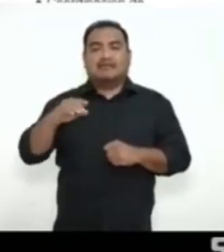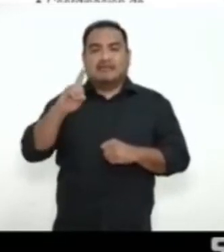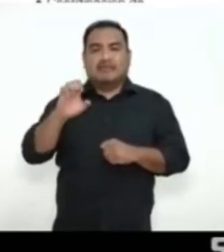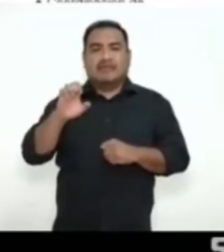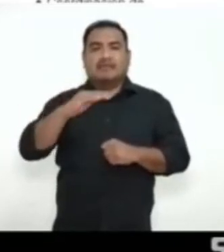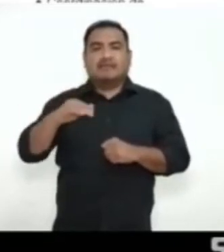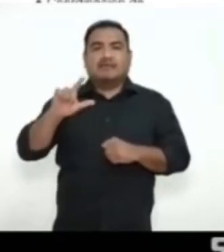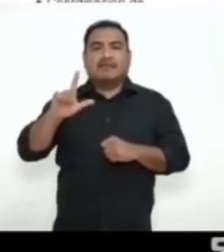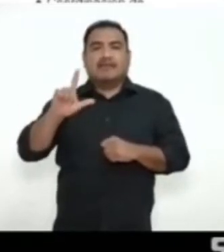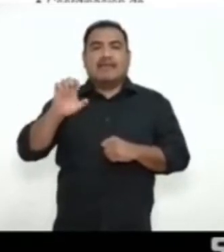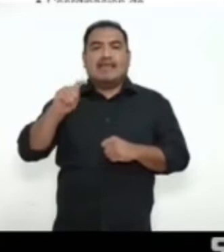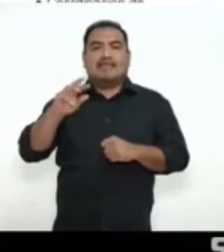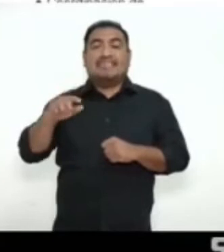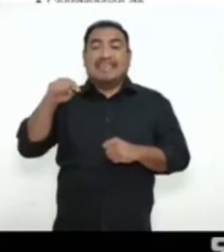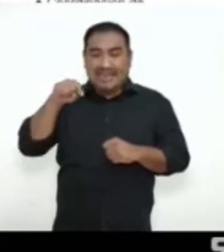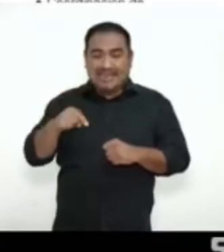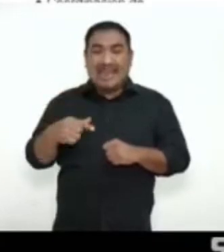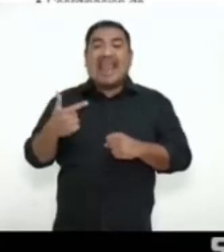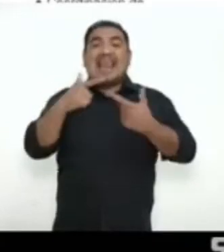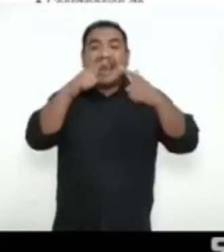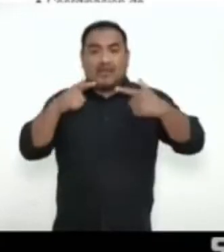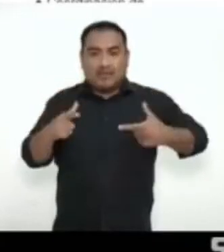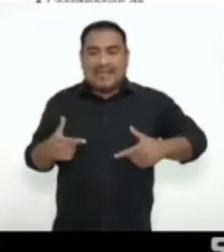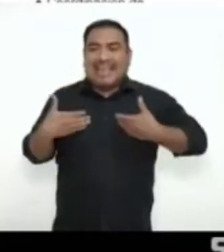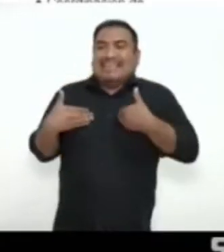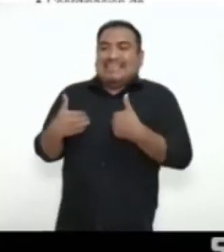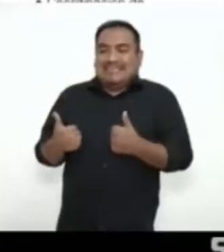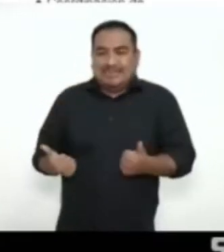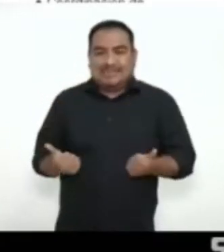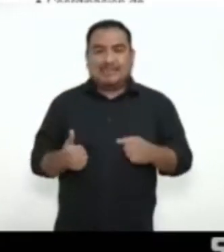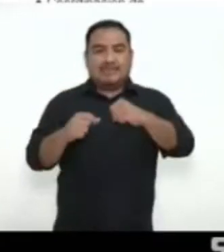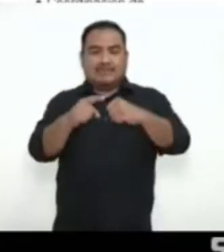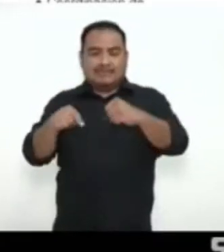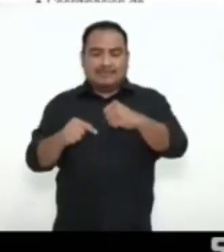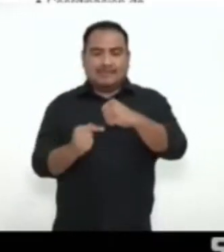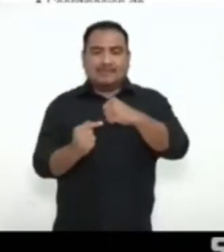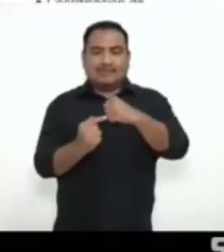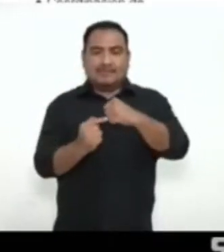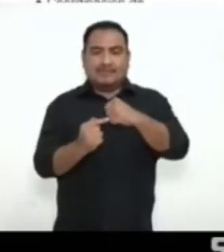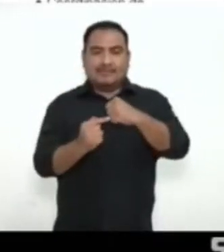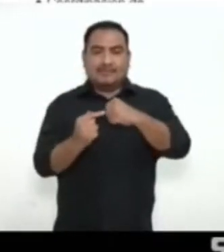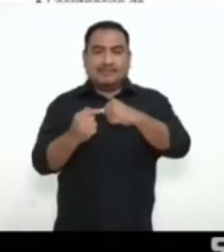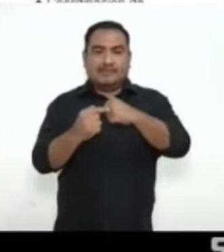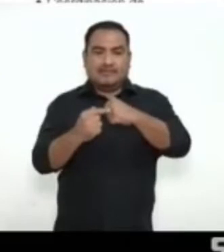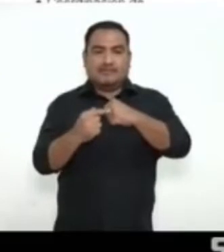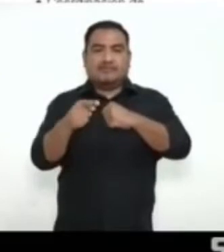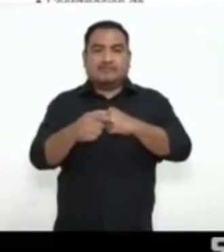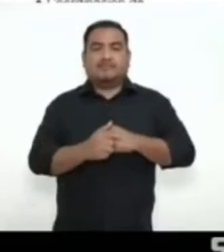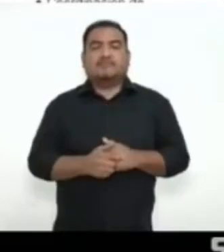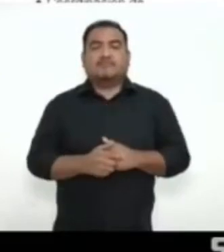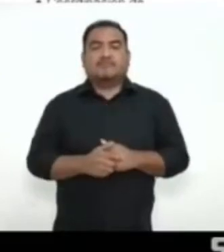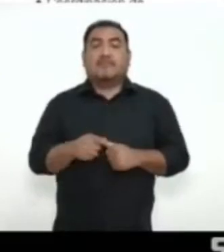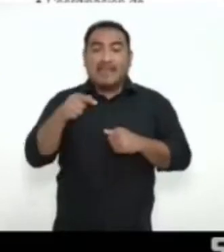del lenguaje, ¿sí? Y luego, un poquito más para acá, vamos a encontrar el área